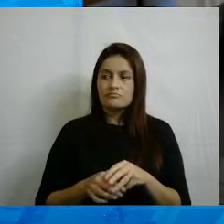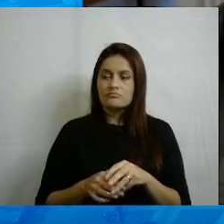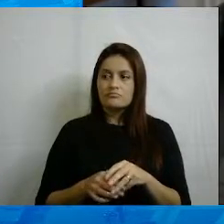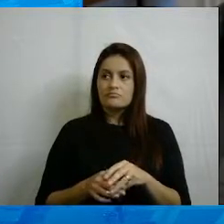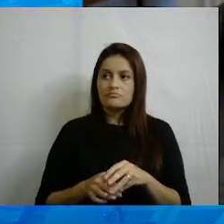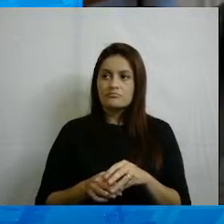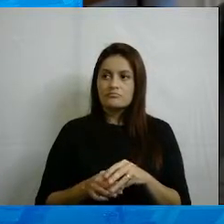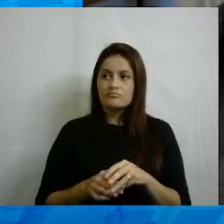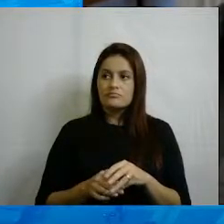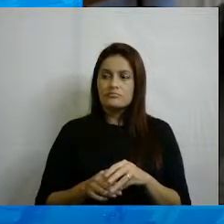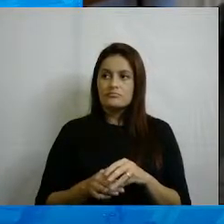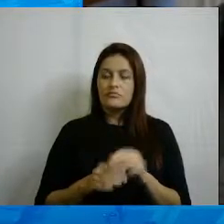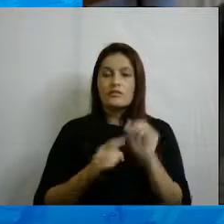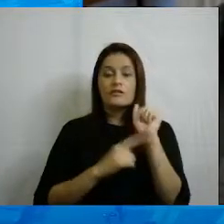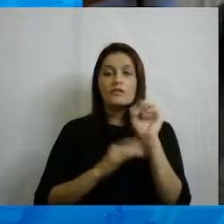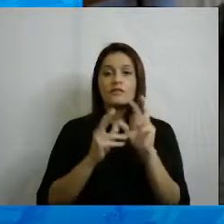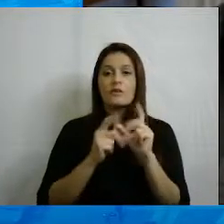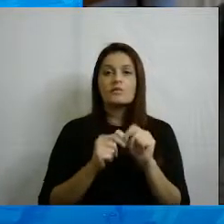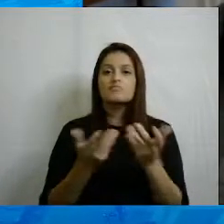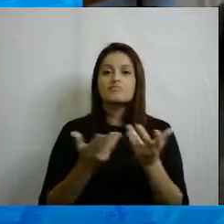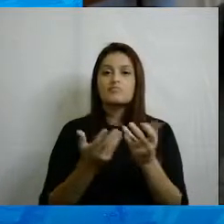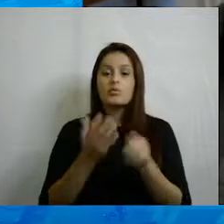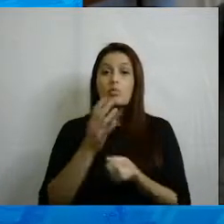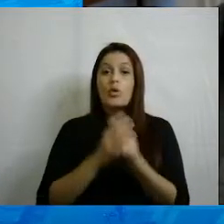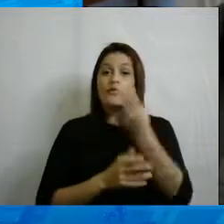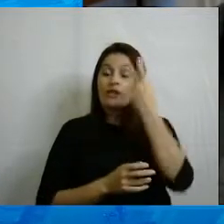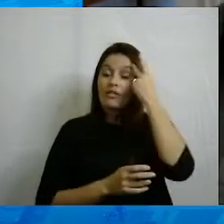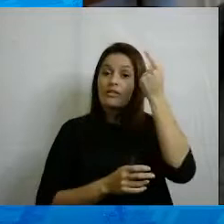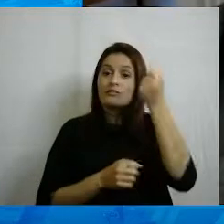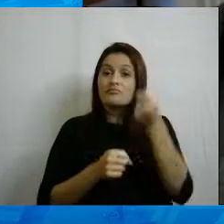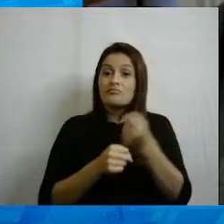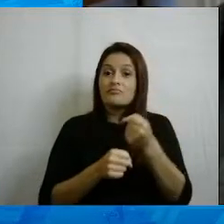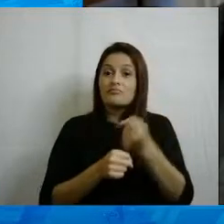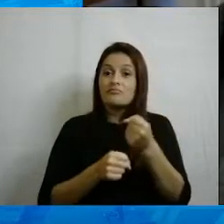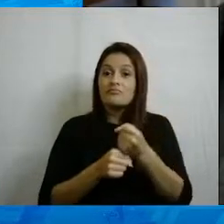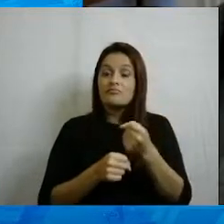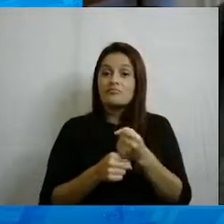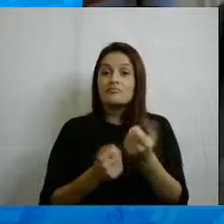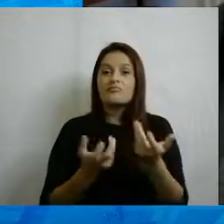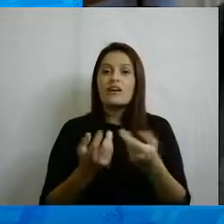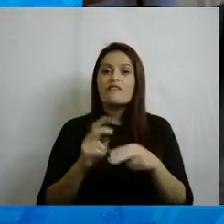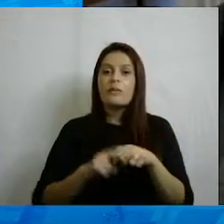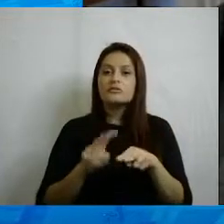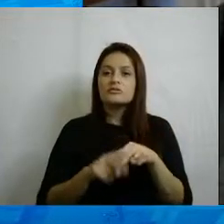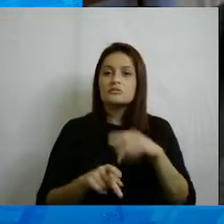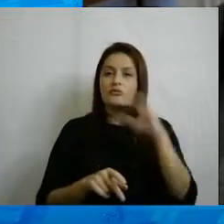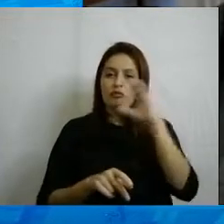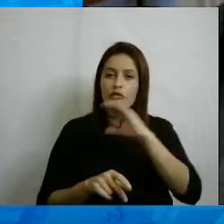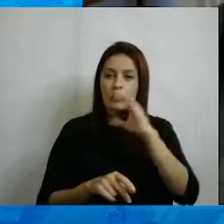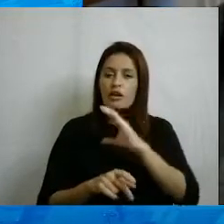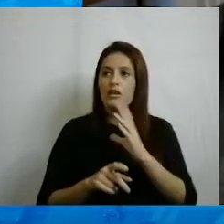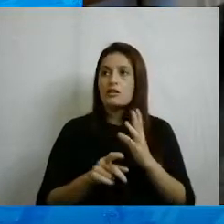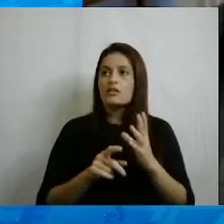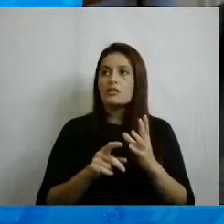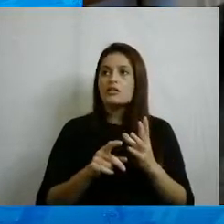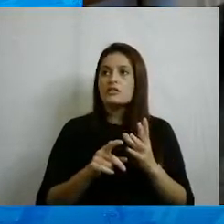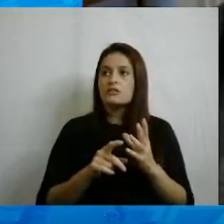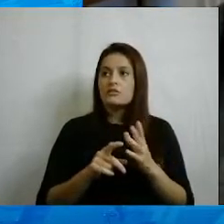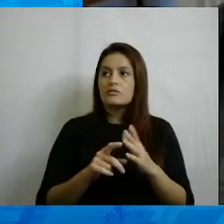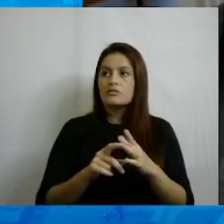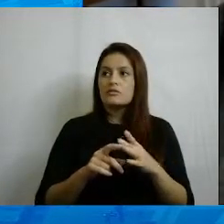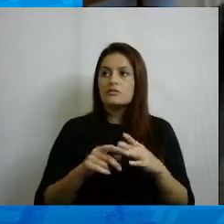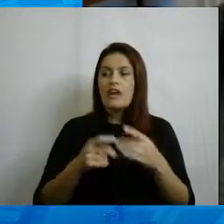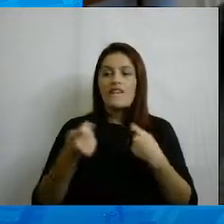¿Qué hicimos como familia? Innovar, trabajar, ¿qué vamos a hacer? Empezamos con una bolsita de calcetines a